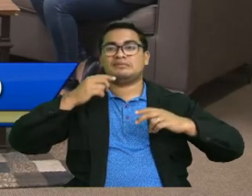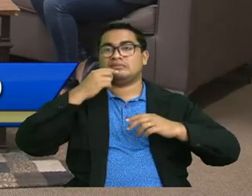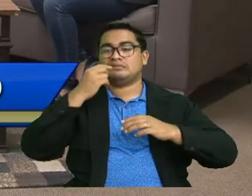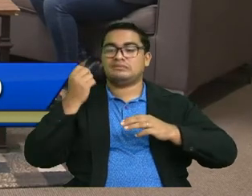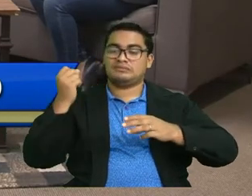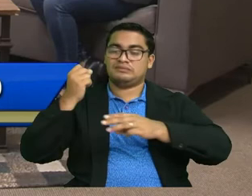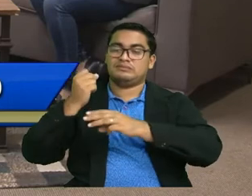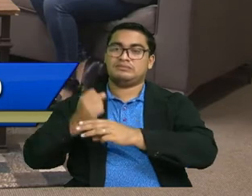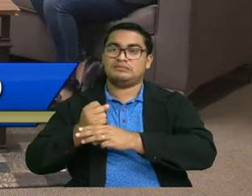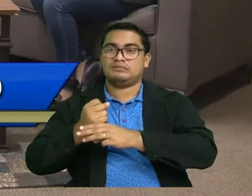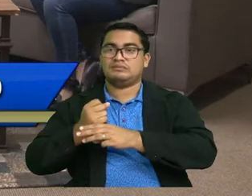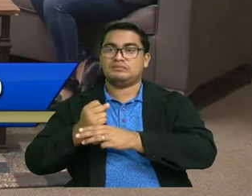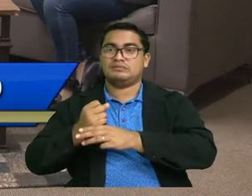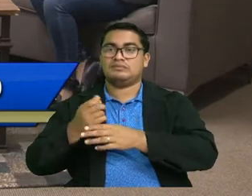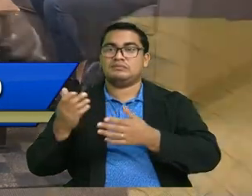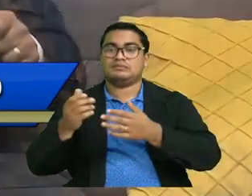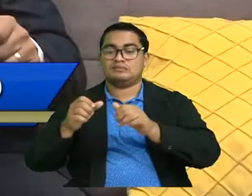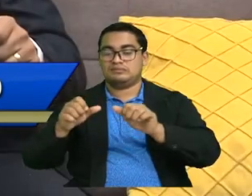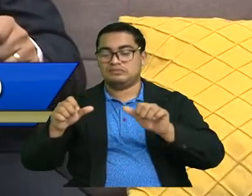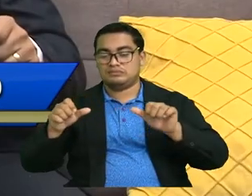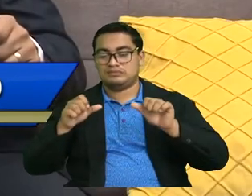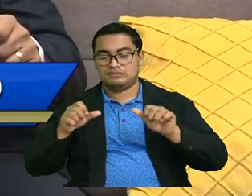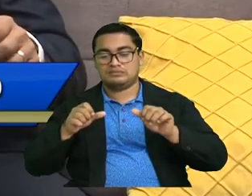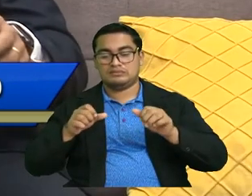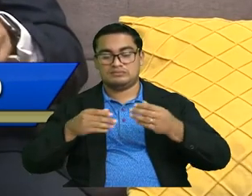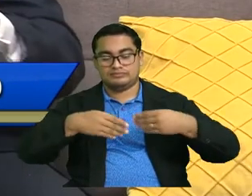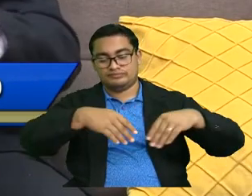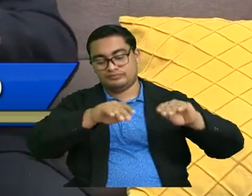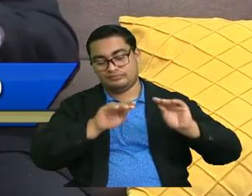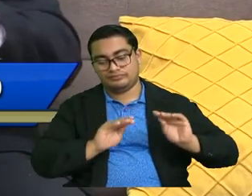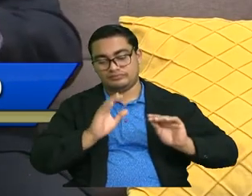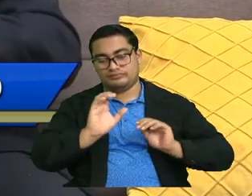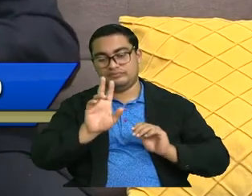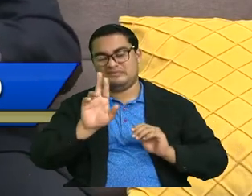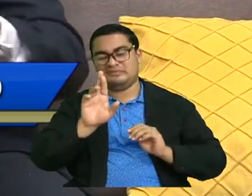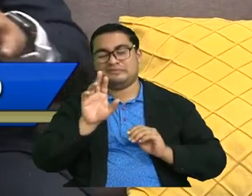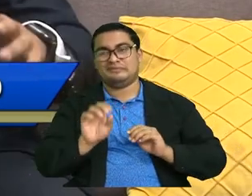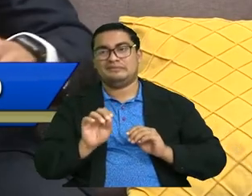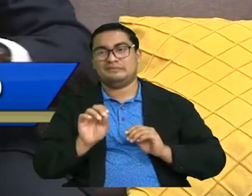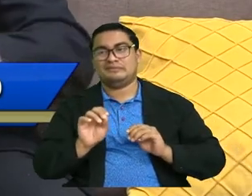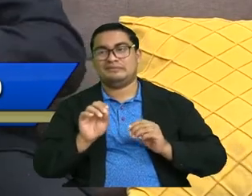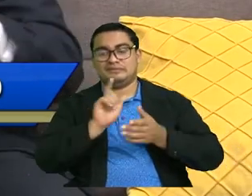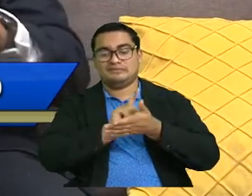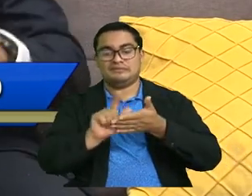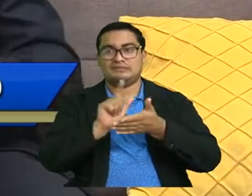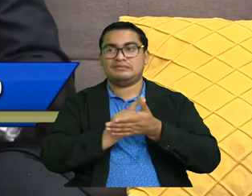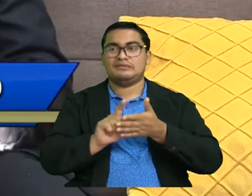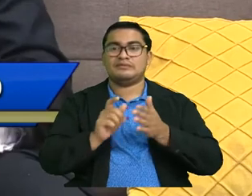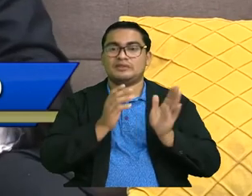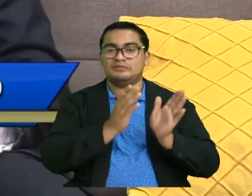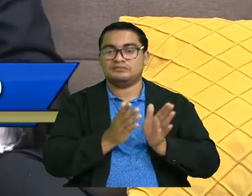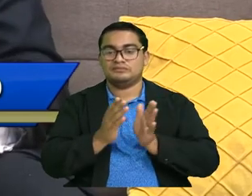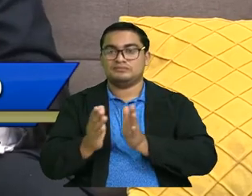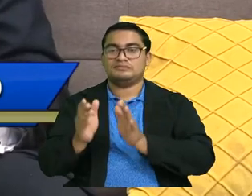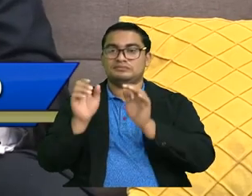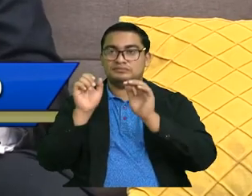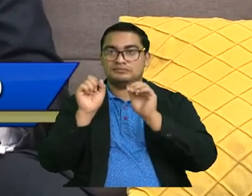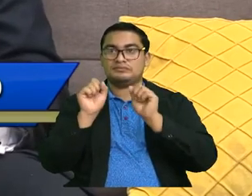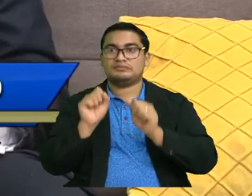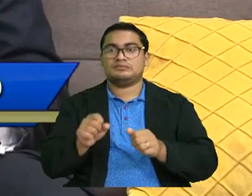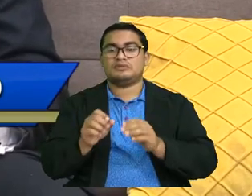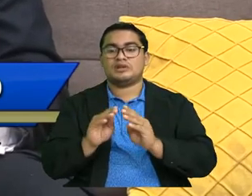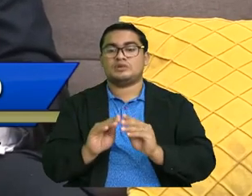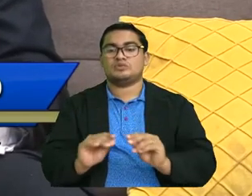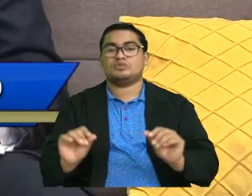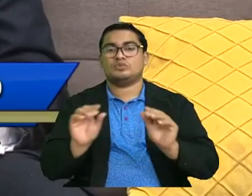bestia, al que hace el tratamiento al cuero, la curación y todo el proceso para que el cuero sea